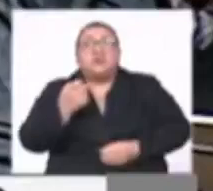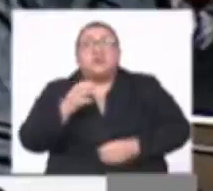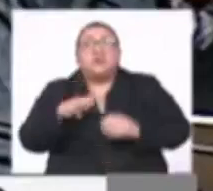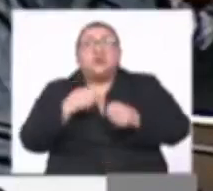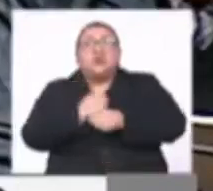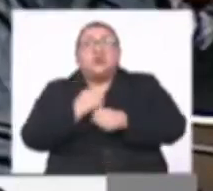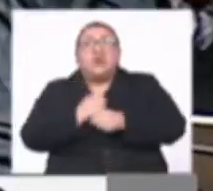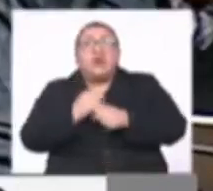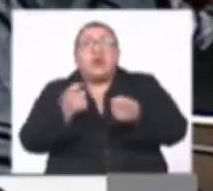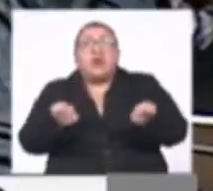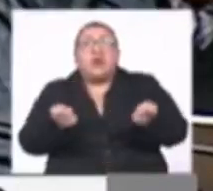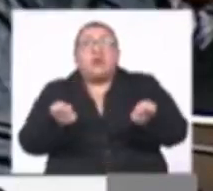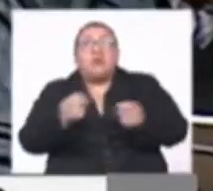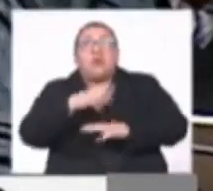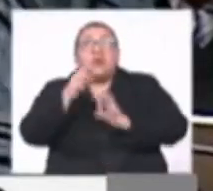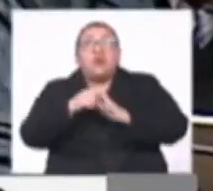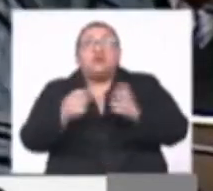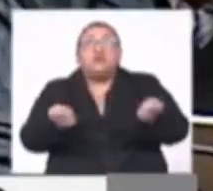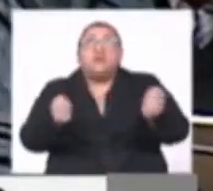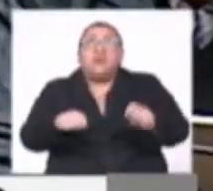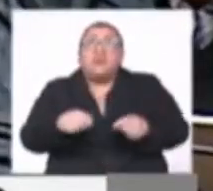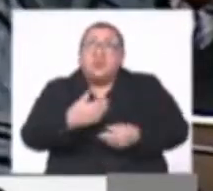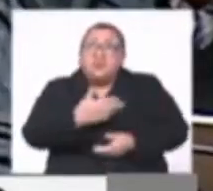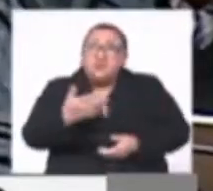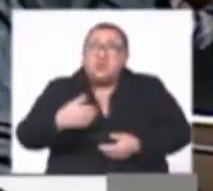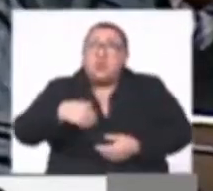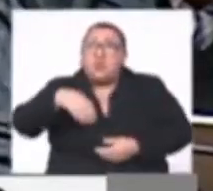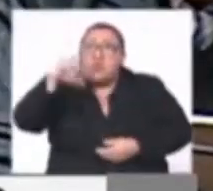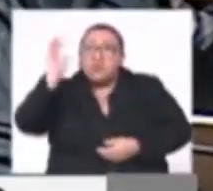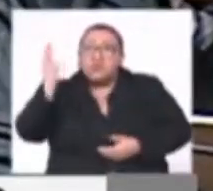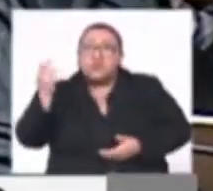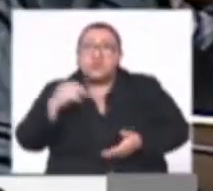obras paralizadas, cuyo impacto